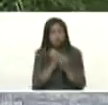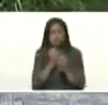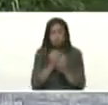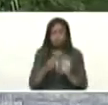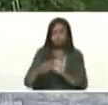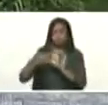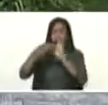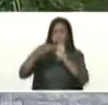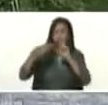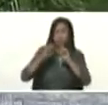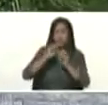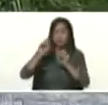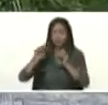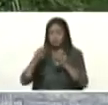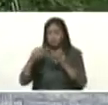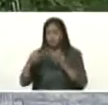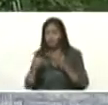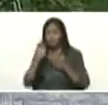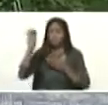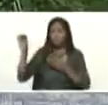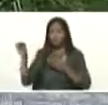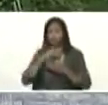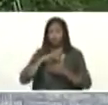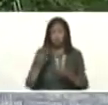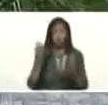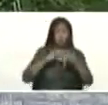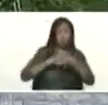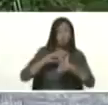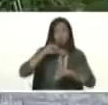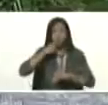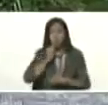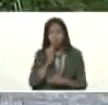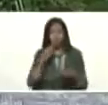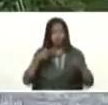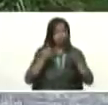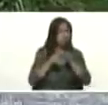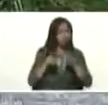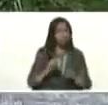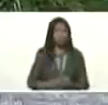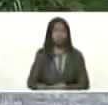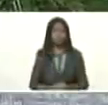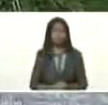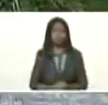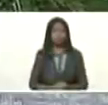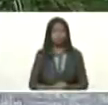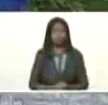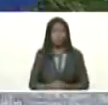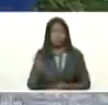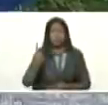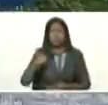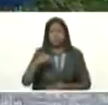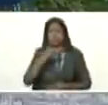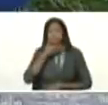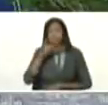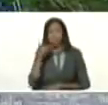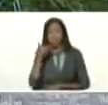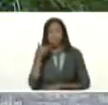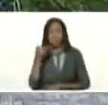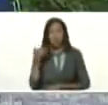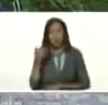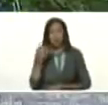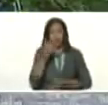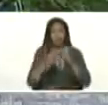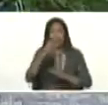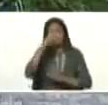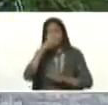de articulación. Y eso es lo que hemos acordado con Rusia. tener el mejor fin de año